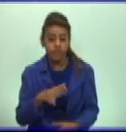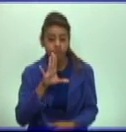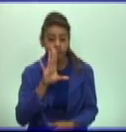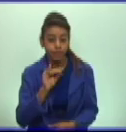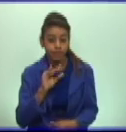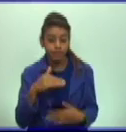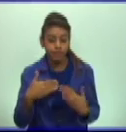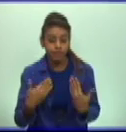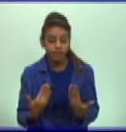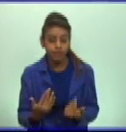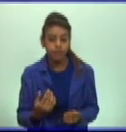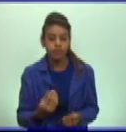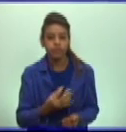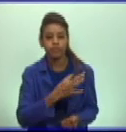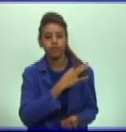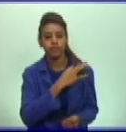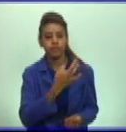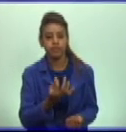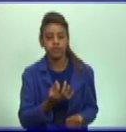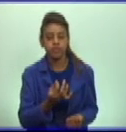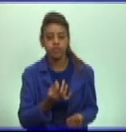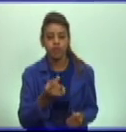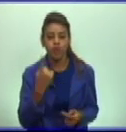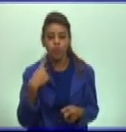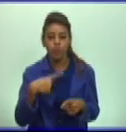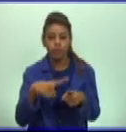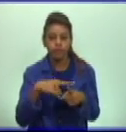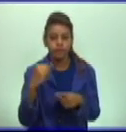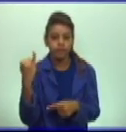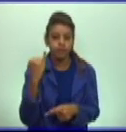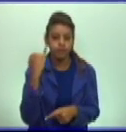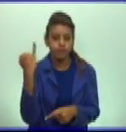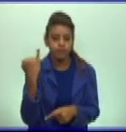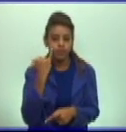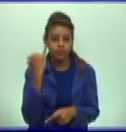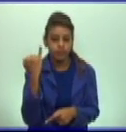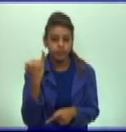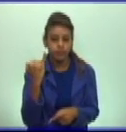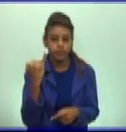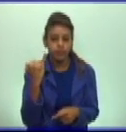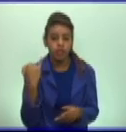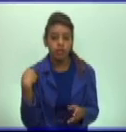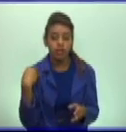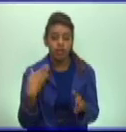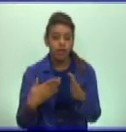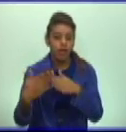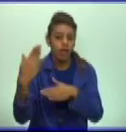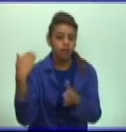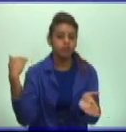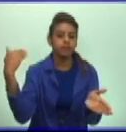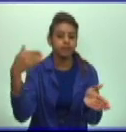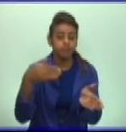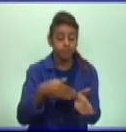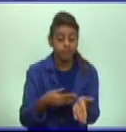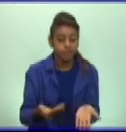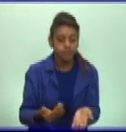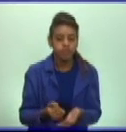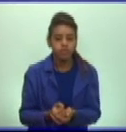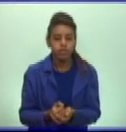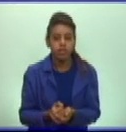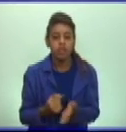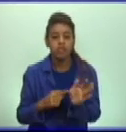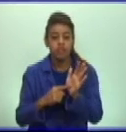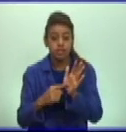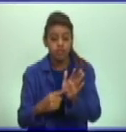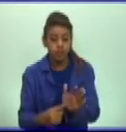Castro avizora un acontecimiento internacional que estaba por llegar. Y además se demuestra